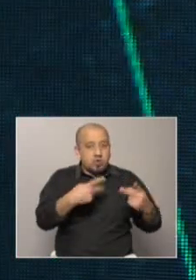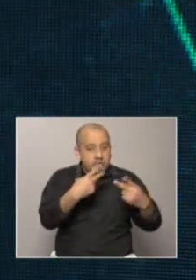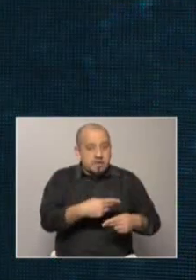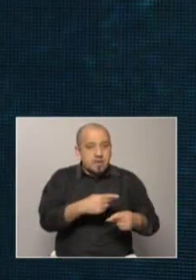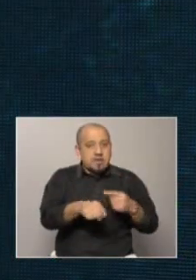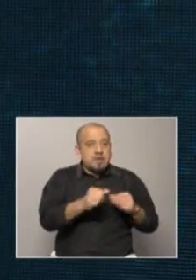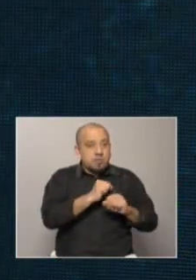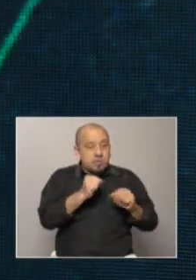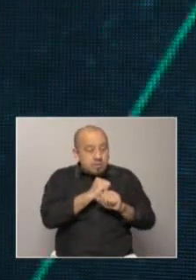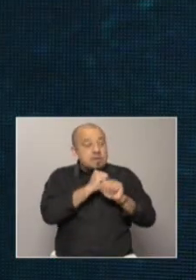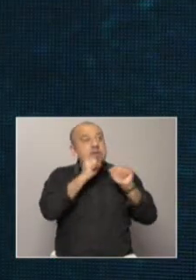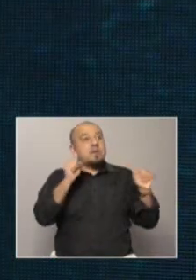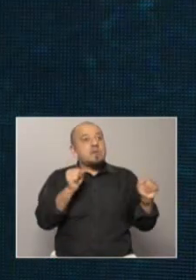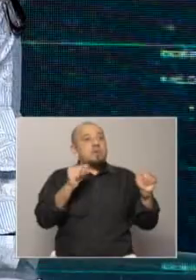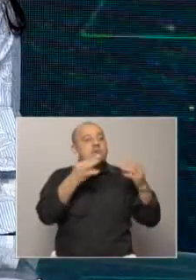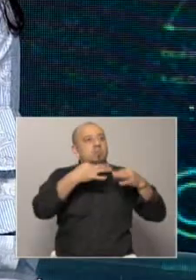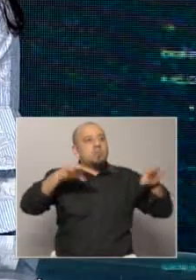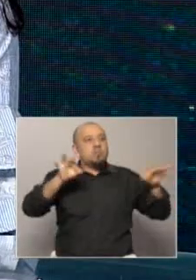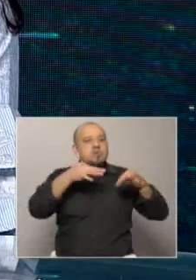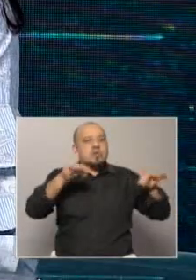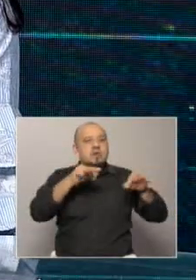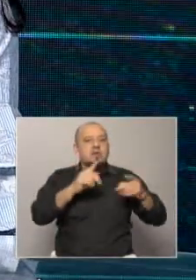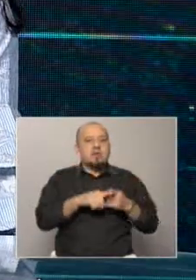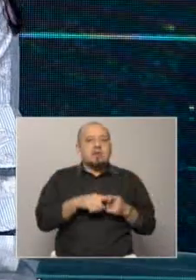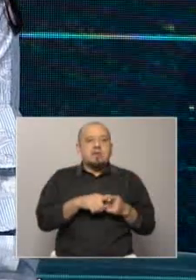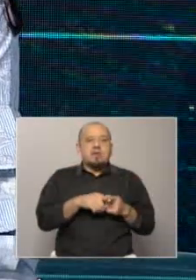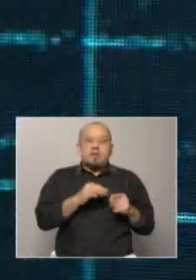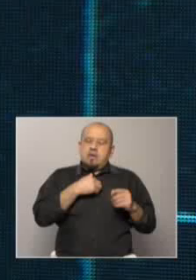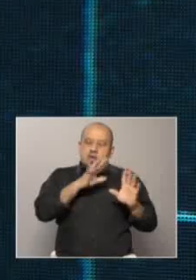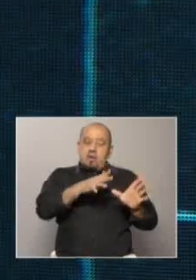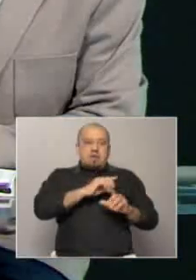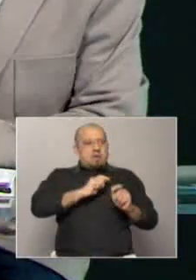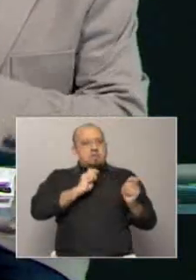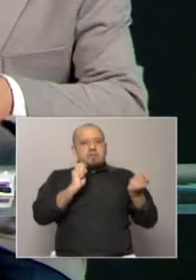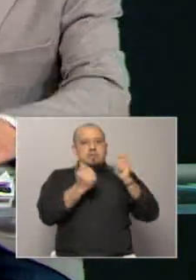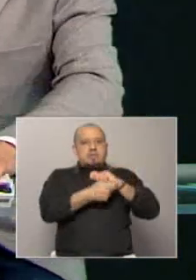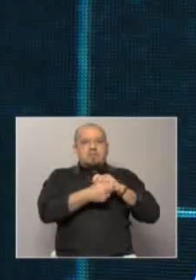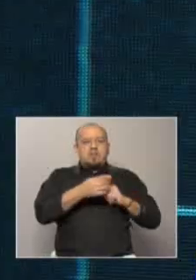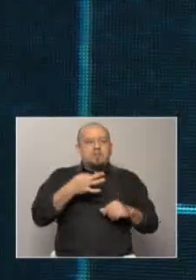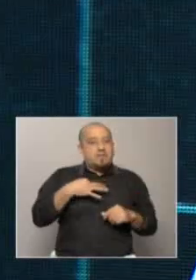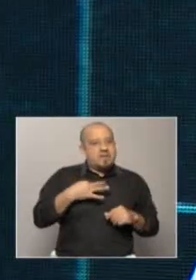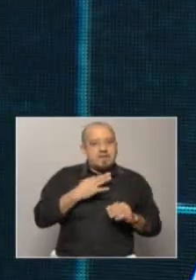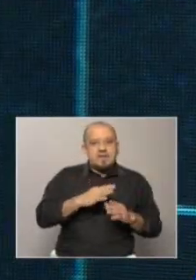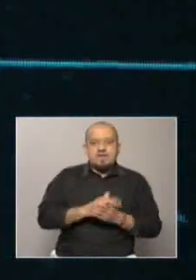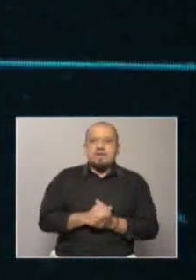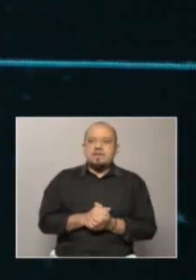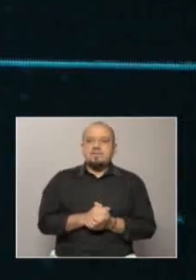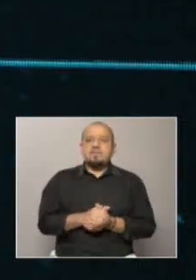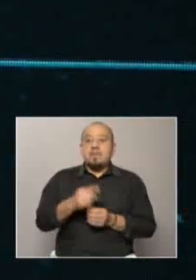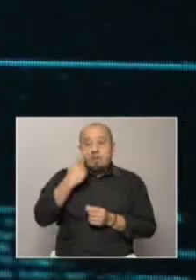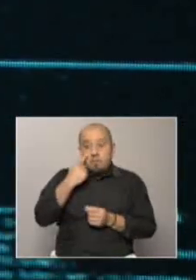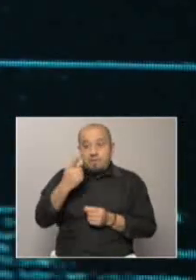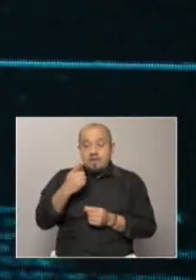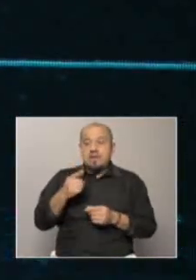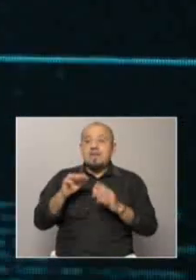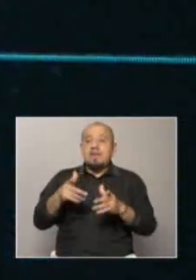logré levantarme con una canción en vez de con una radio periodística... ¡Qué lindo! Cambió mi vida. Qué consejo sano. Sí. Vamos a ver la primera